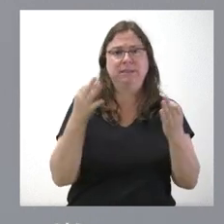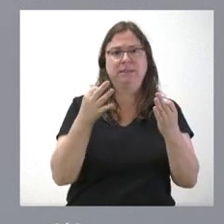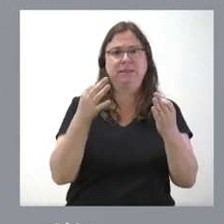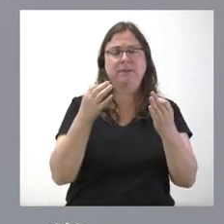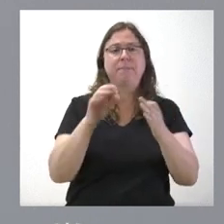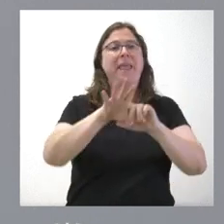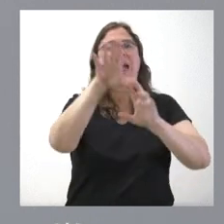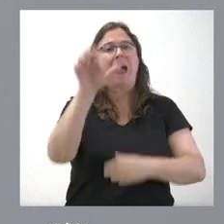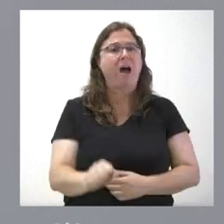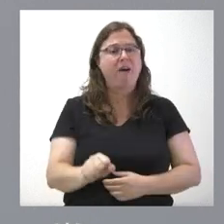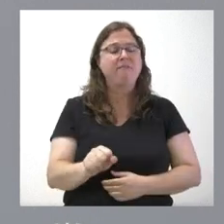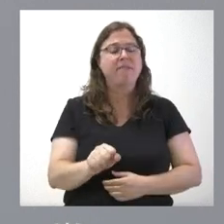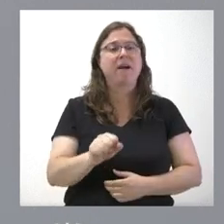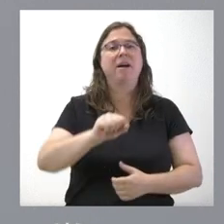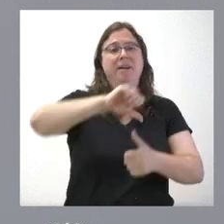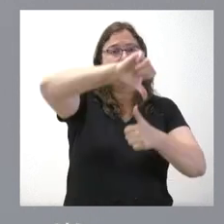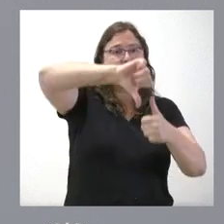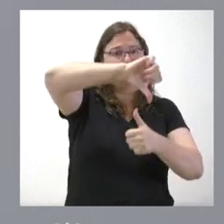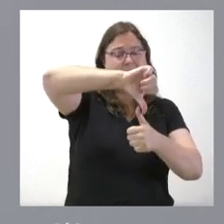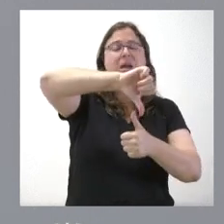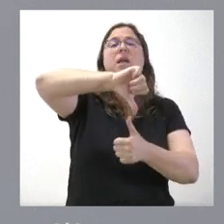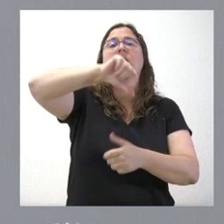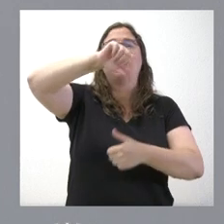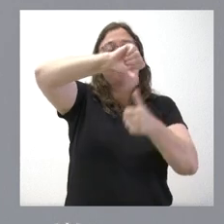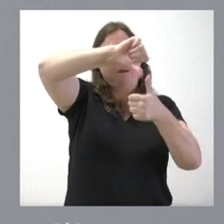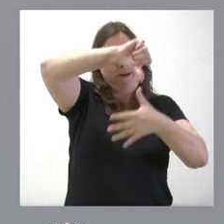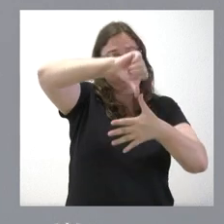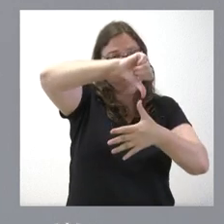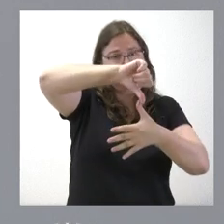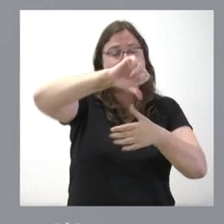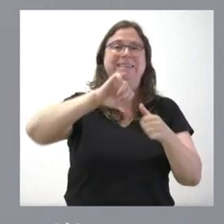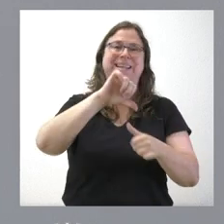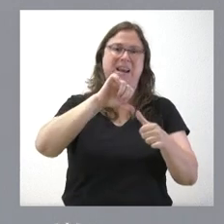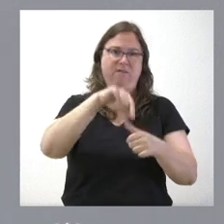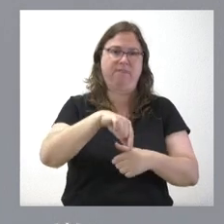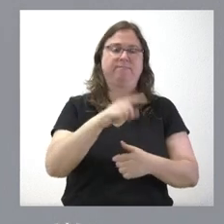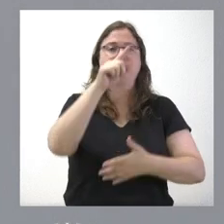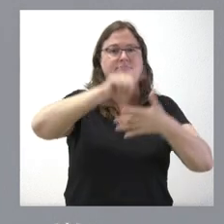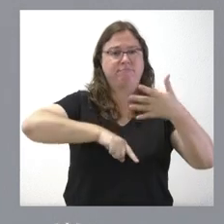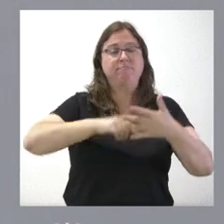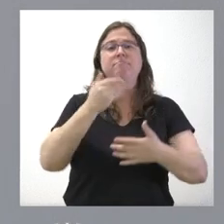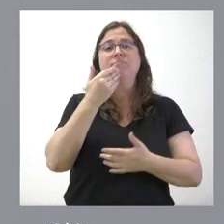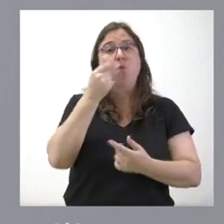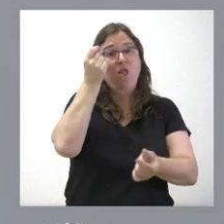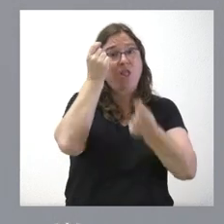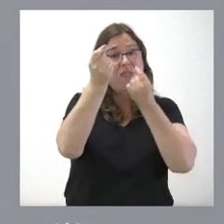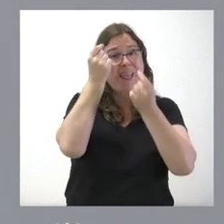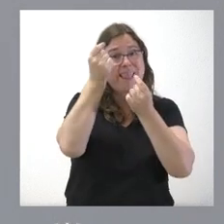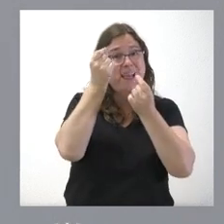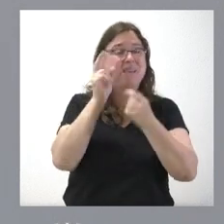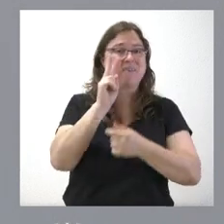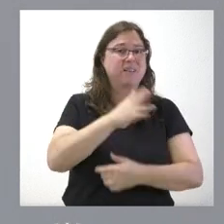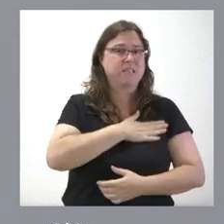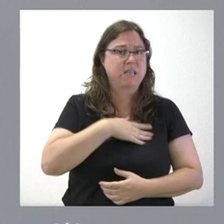África América Central América del Sur y el Caribe si tienen ustedes el detalle ahí lo tienen la